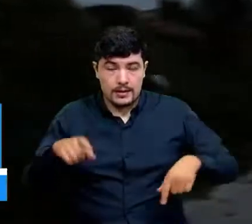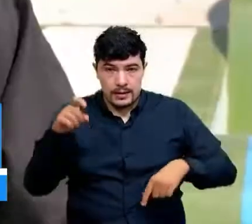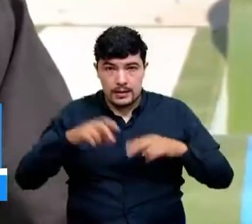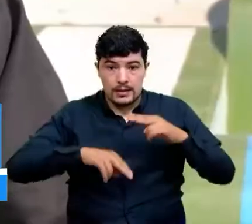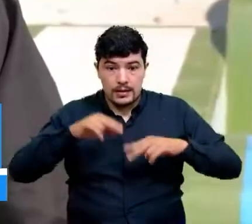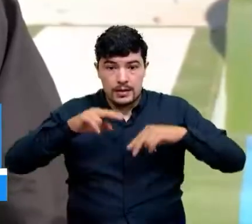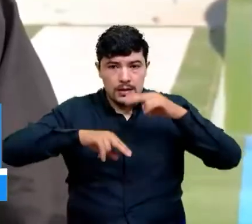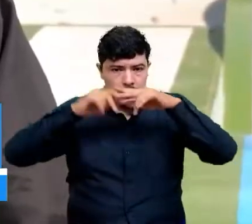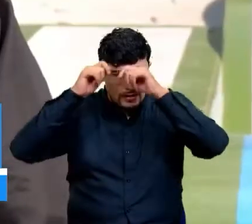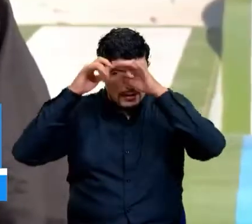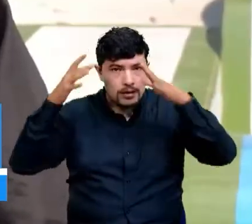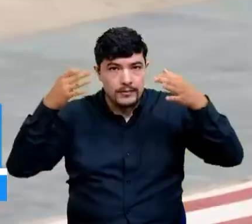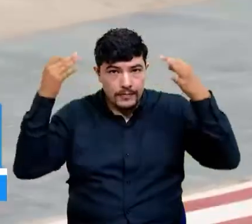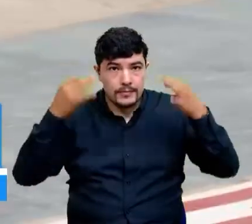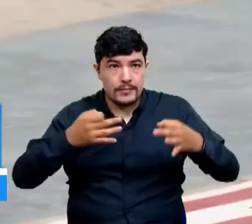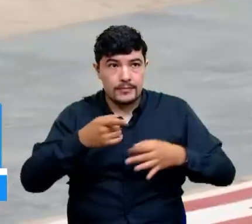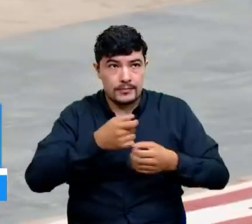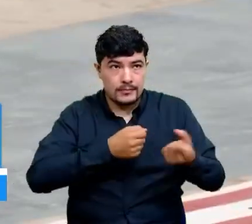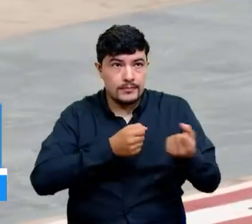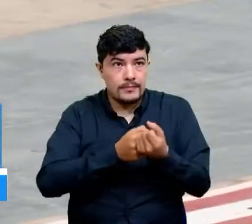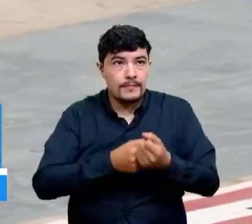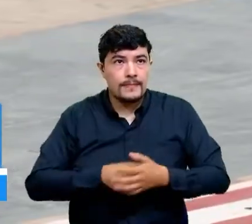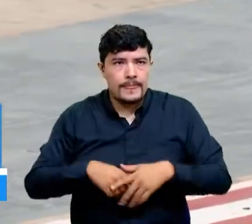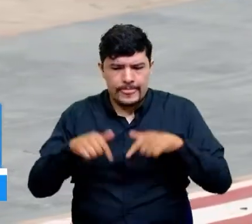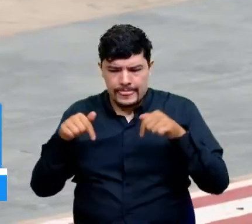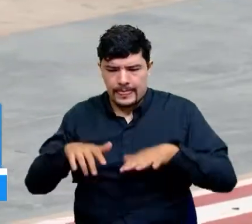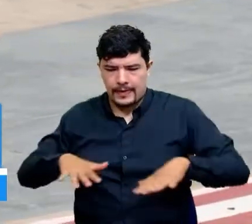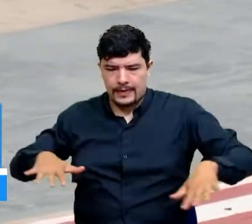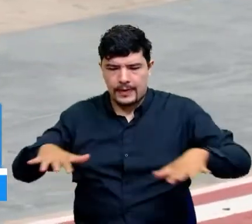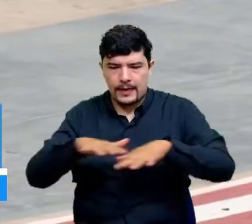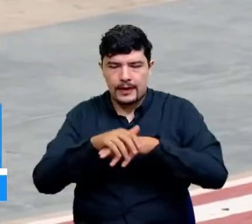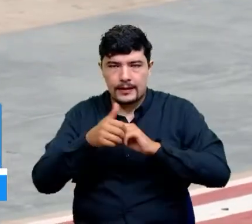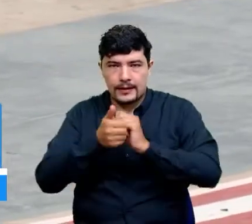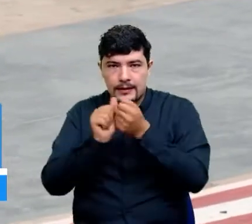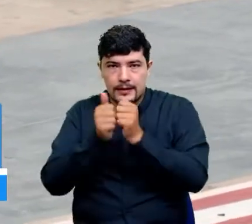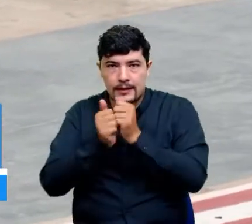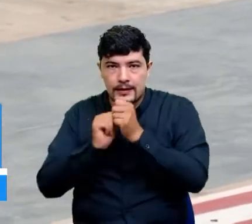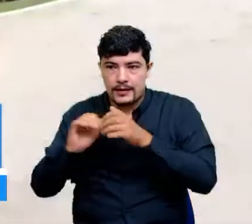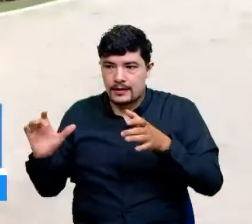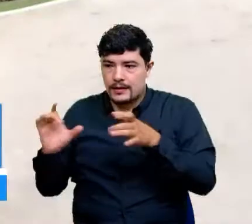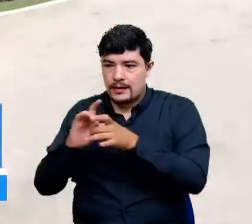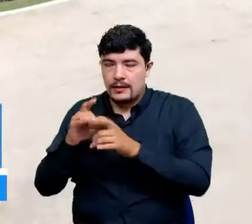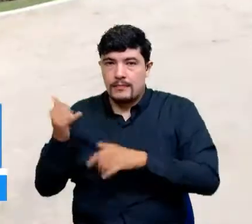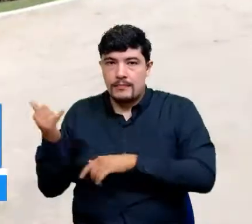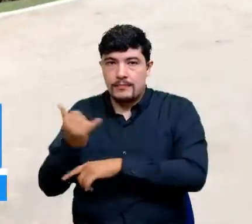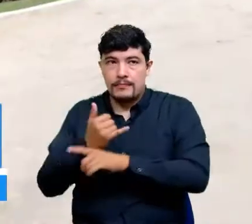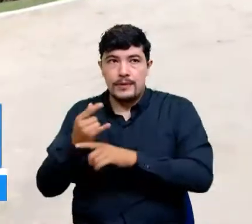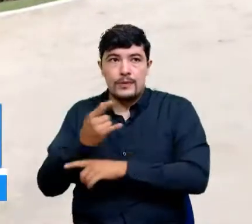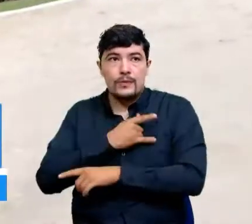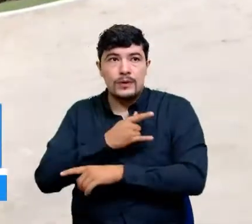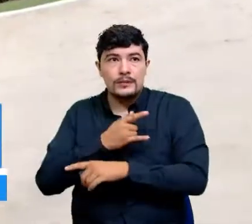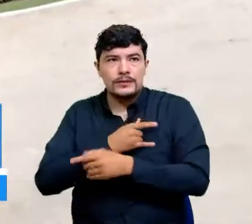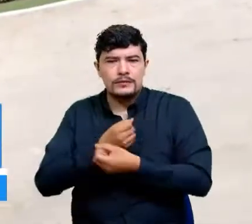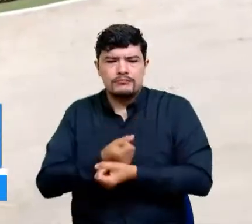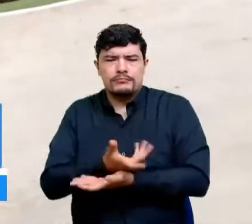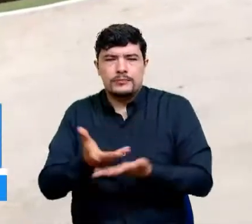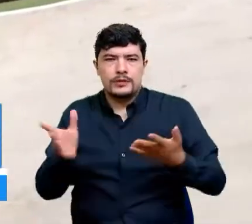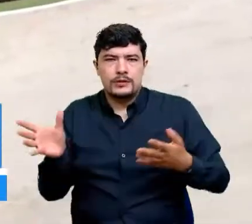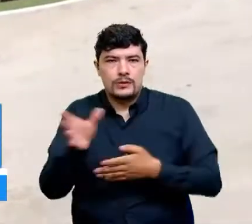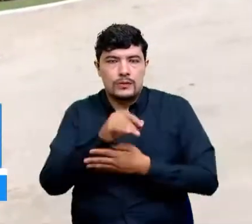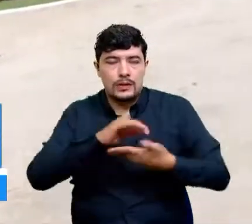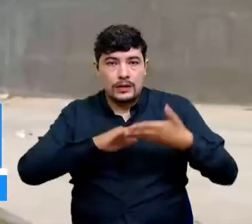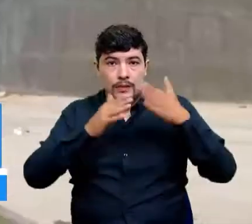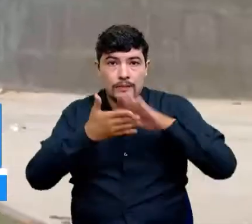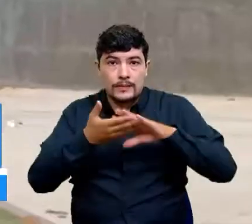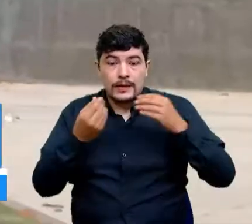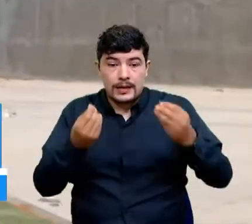sueño se hiciera realidad este escenario deportivo se suma a los espacios que la universidad brinda a la comunidad para permitir que tanto